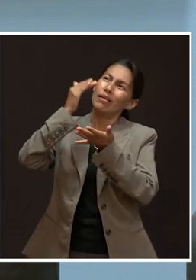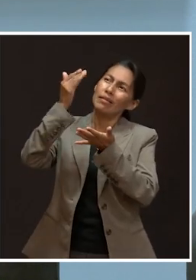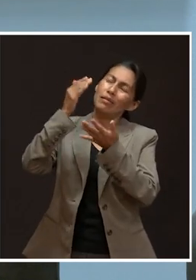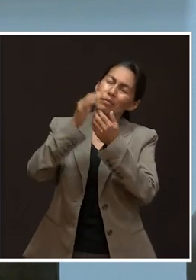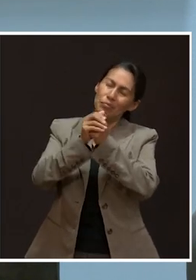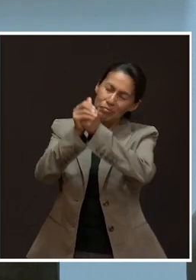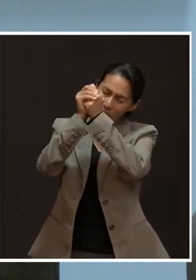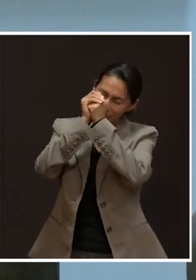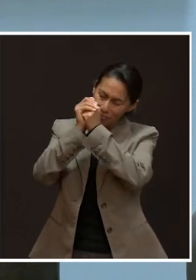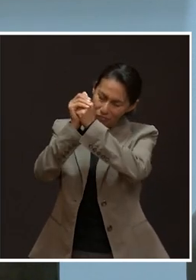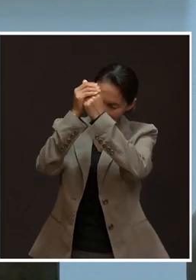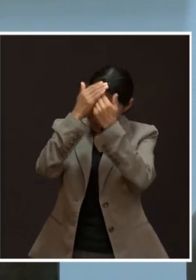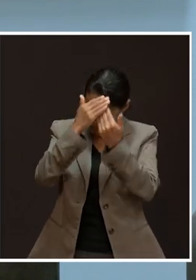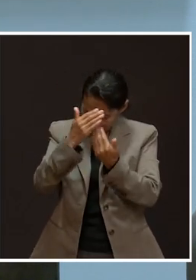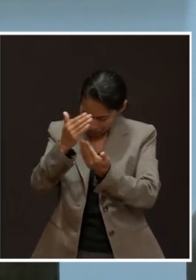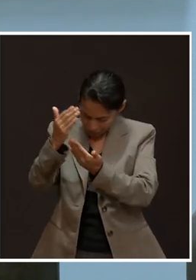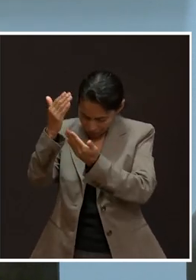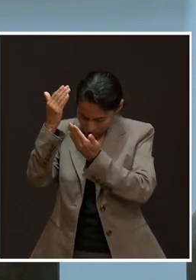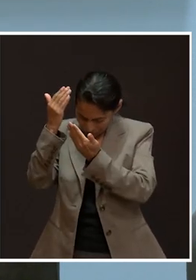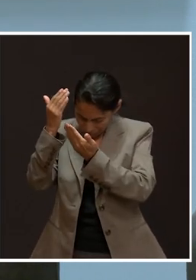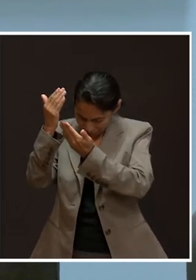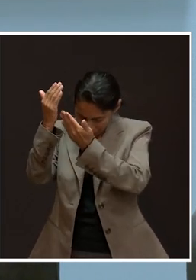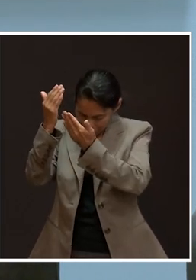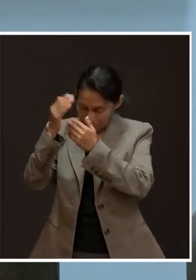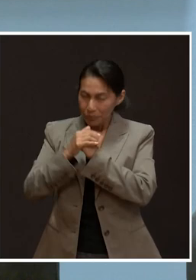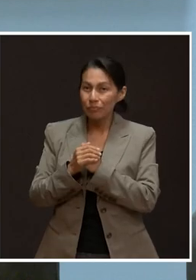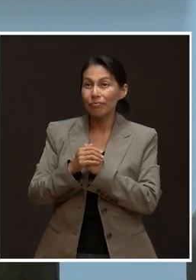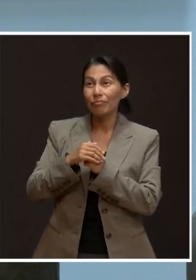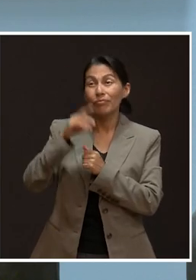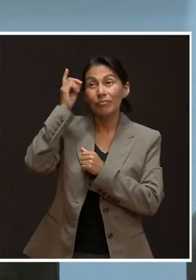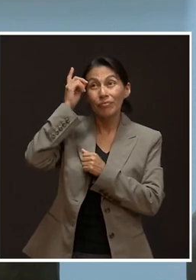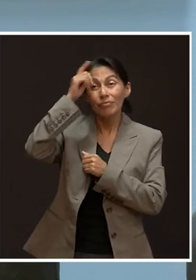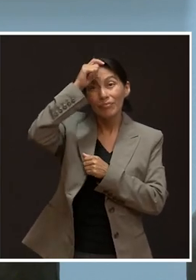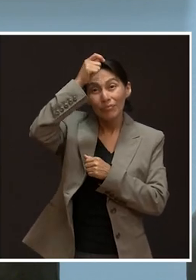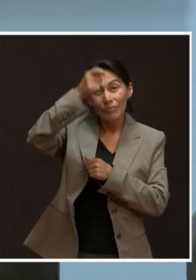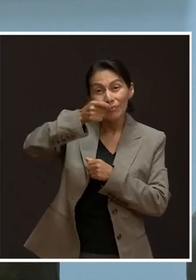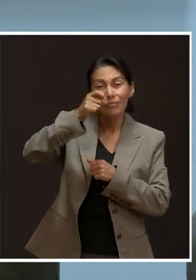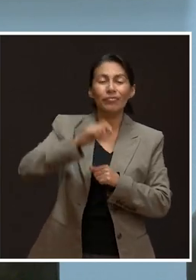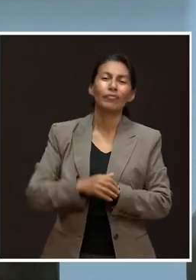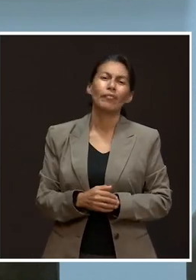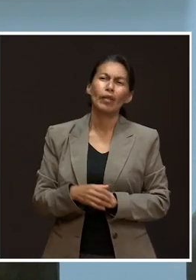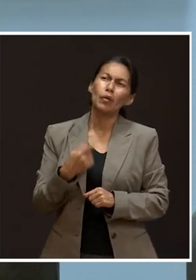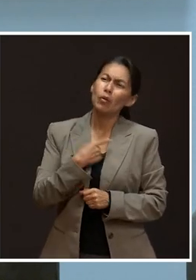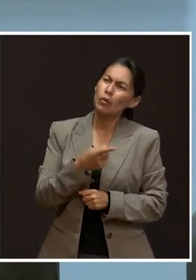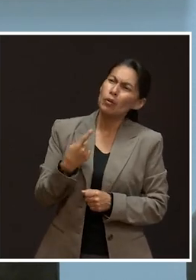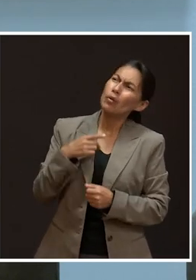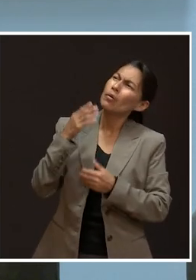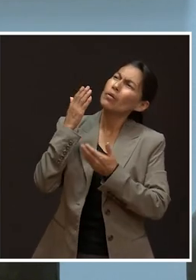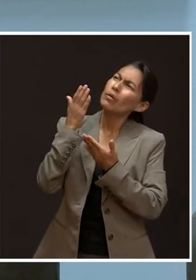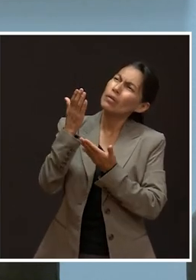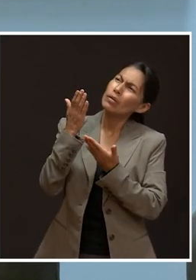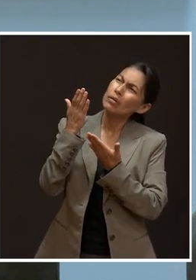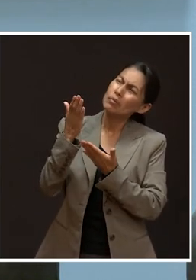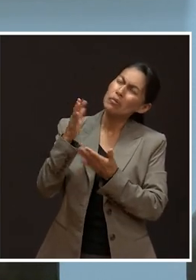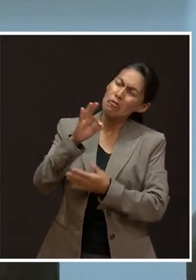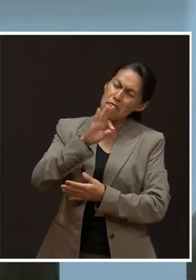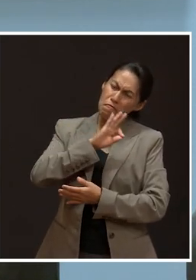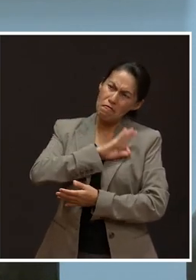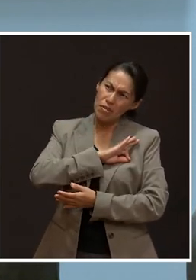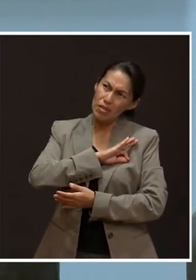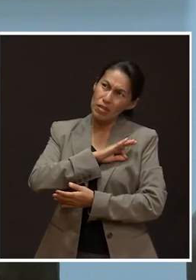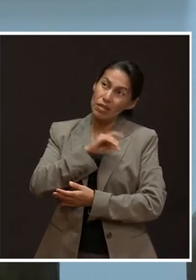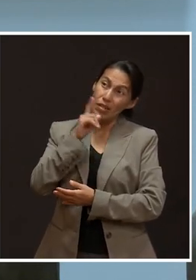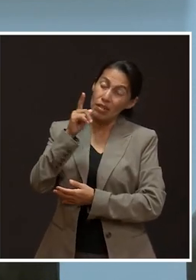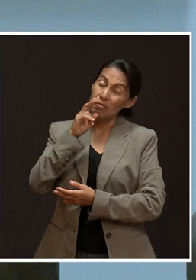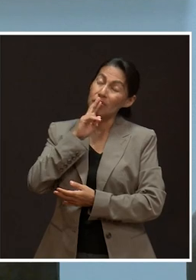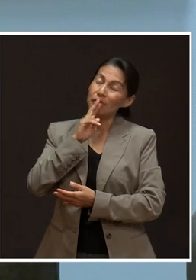agradecemos y alabamos a Dios por tantas bendiciones que ha dado cuando lo pedimos, cuando le pedimos